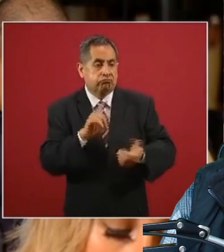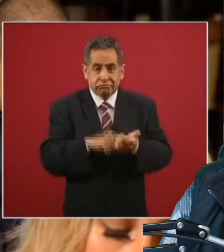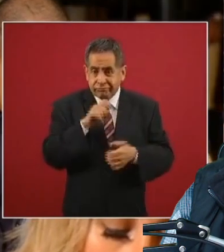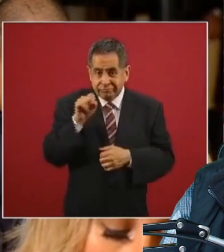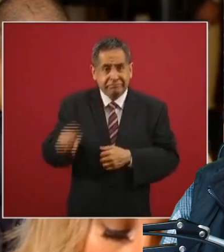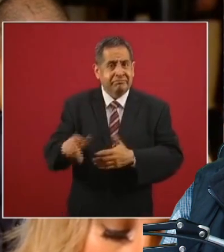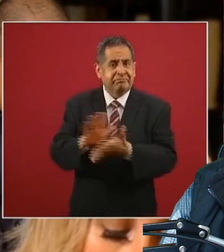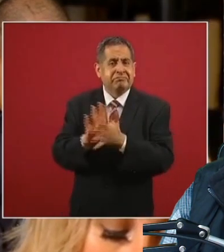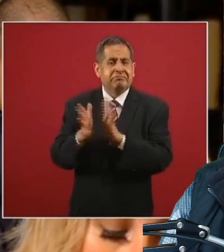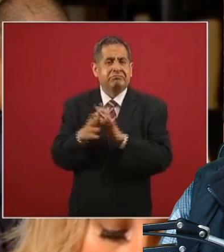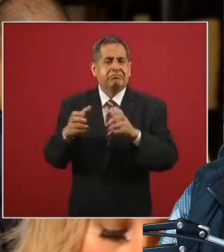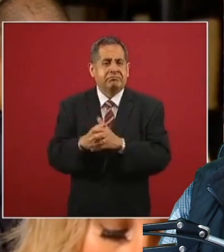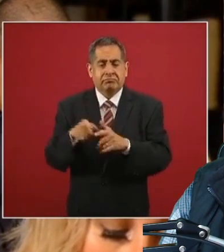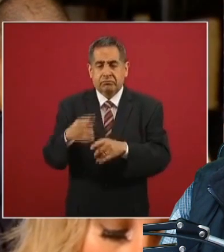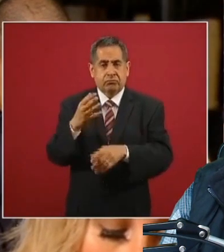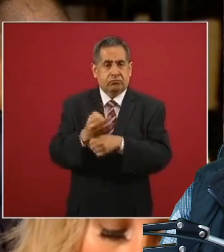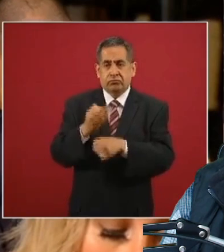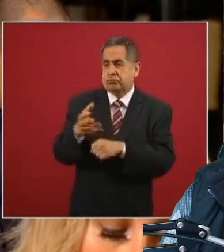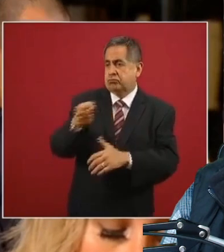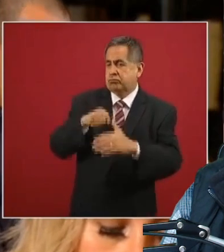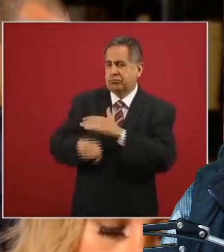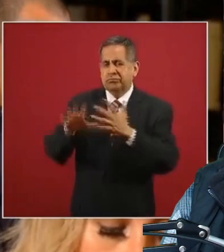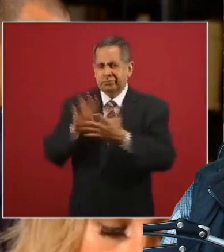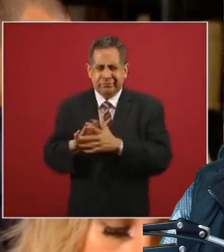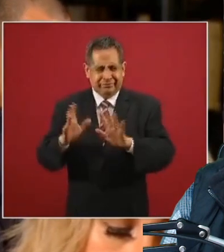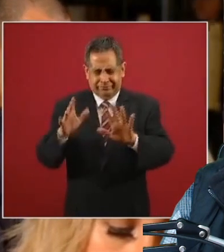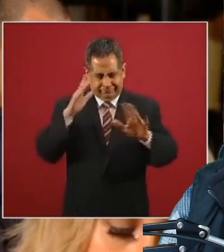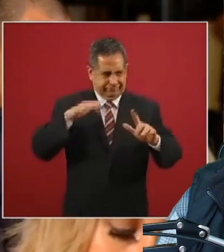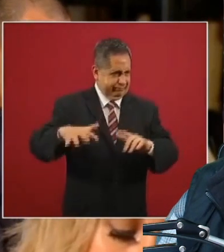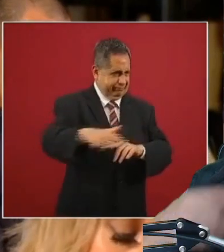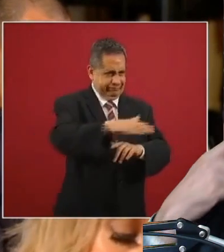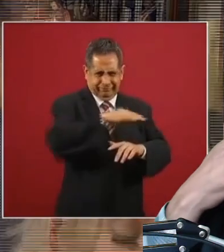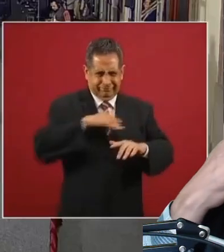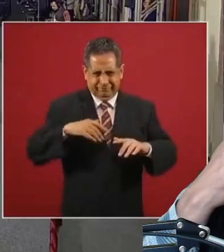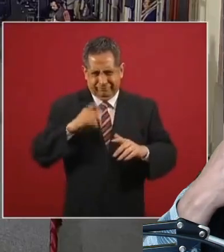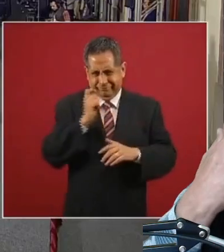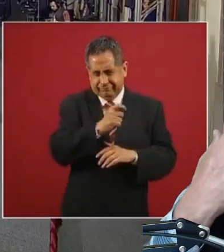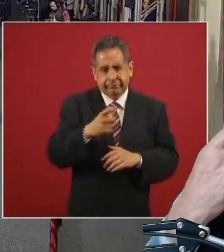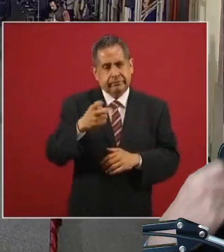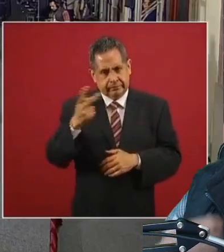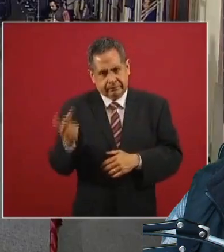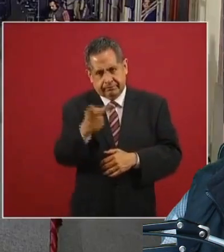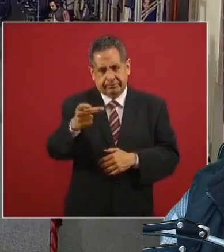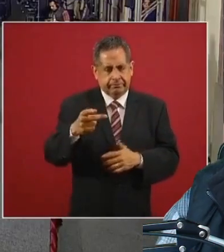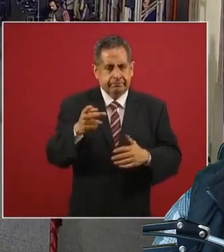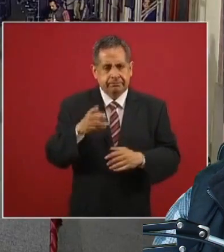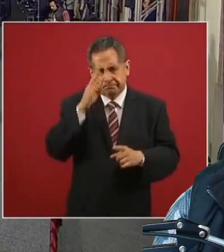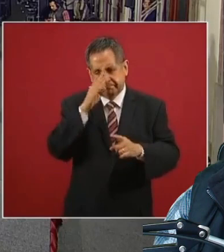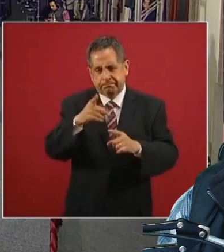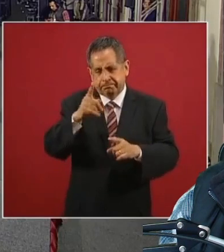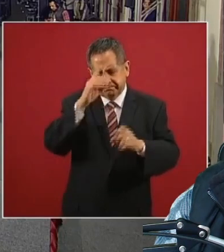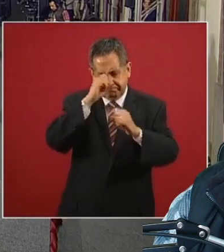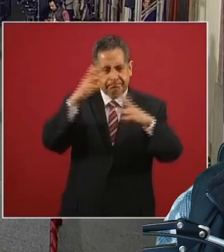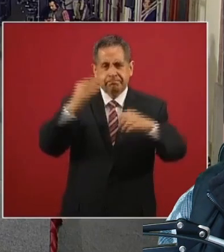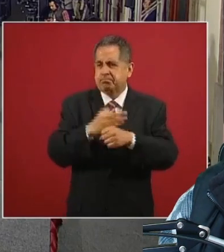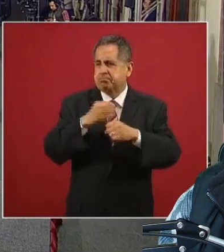narcotraficante que actualmente está preso. En fin, todo este escenario, y esa es la pregunta, presidente, nos lleva a una